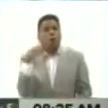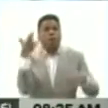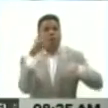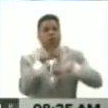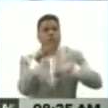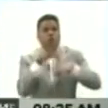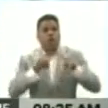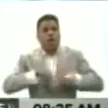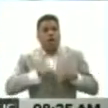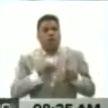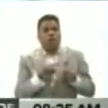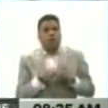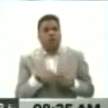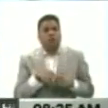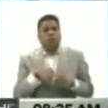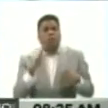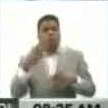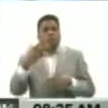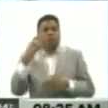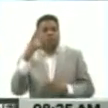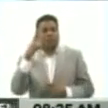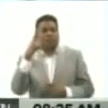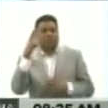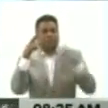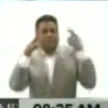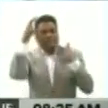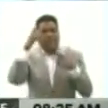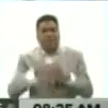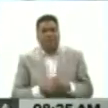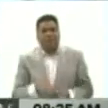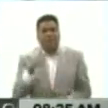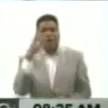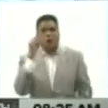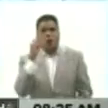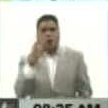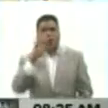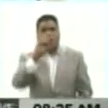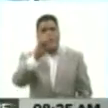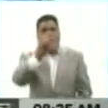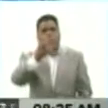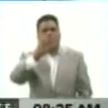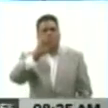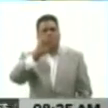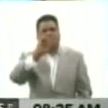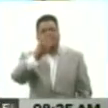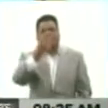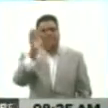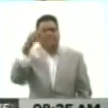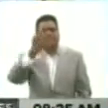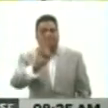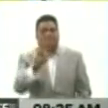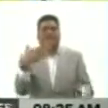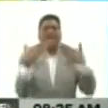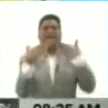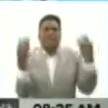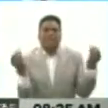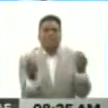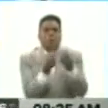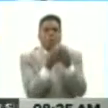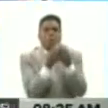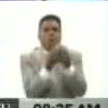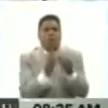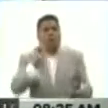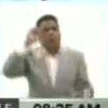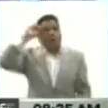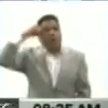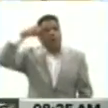comandante Hugo Chávez, Oliver Gastón. ¿Cómo estás, Oliver? Bienvenido. Garzón, bienvenido a El Desayuno. Gracias por acompañarnos. Gracias. Y por